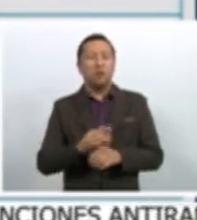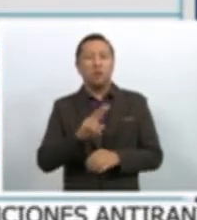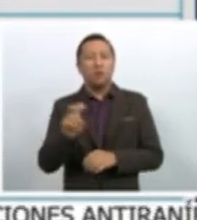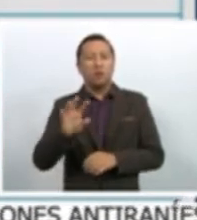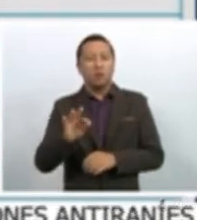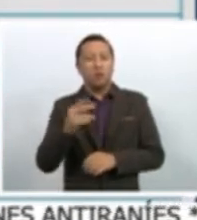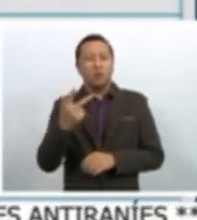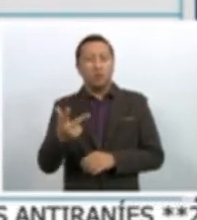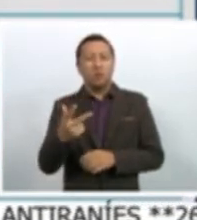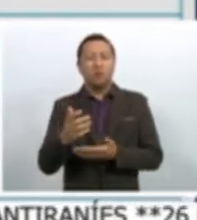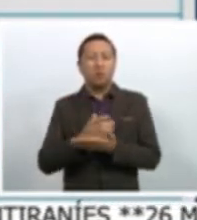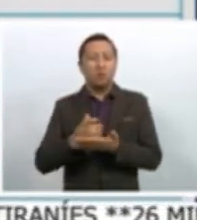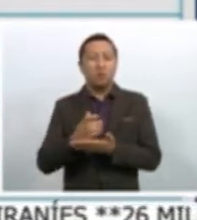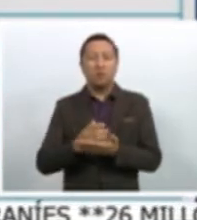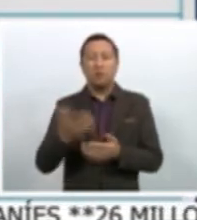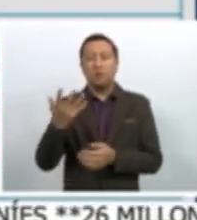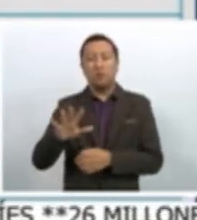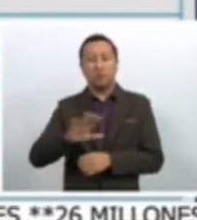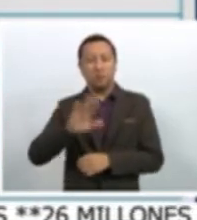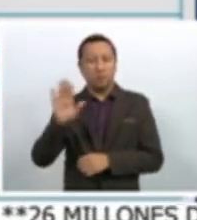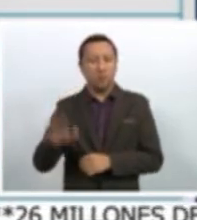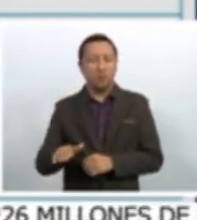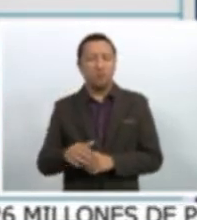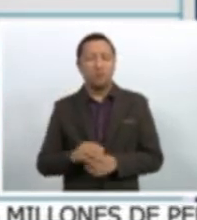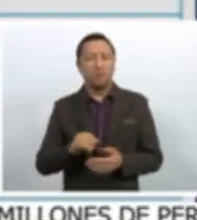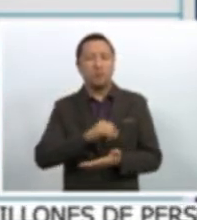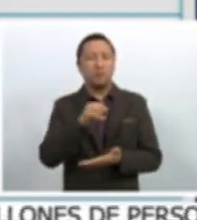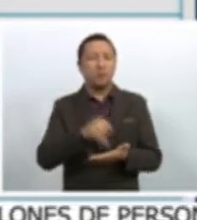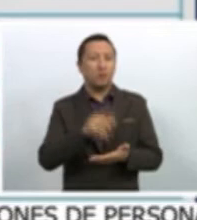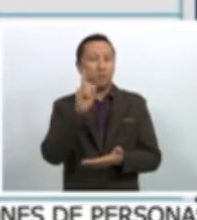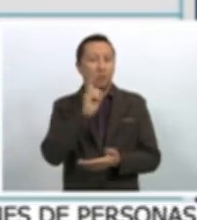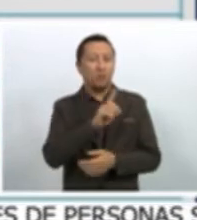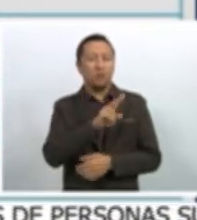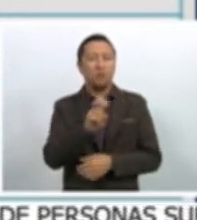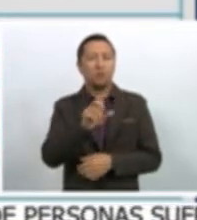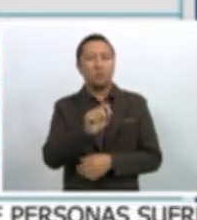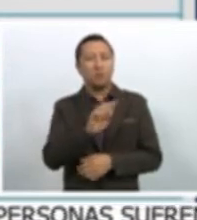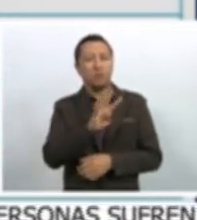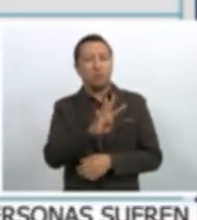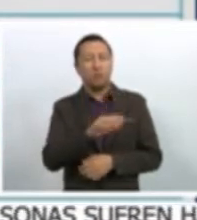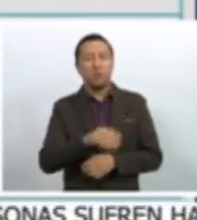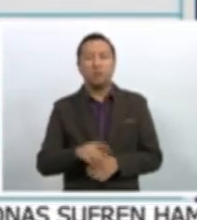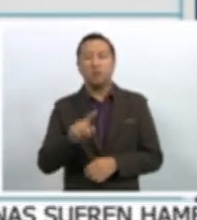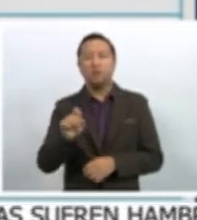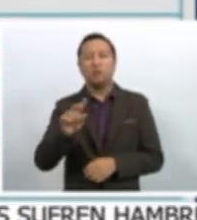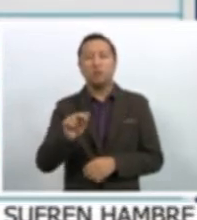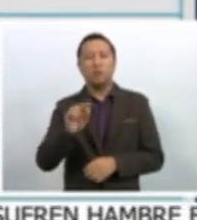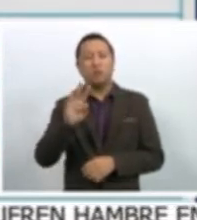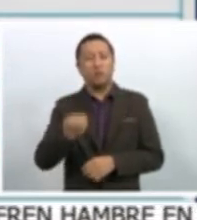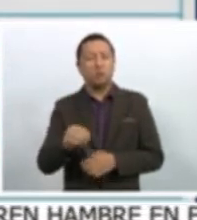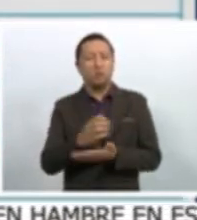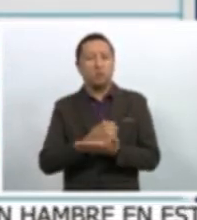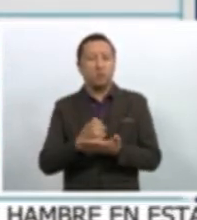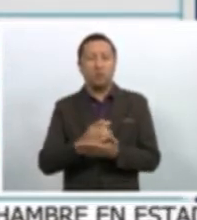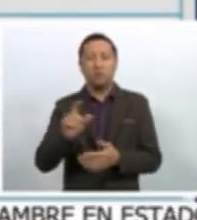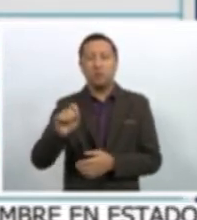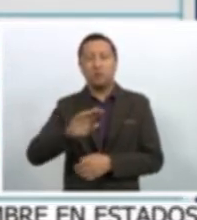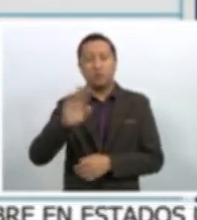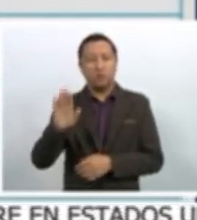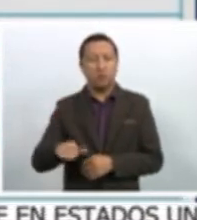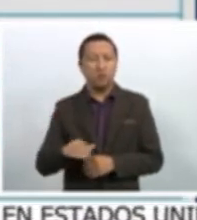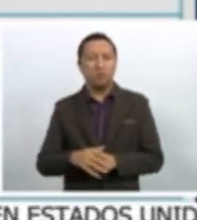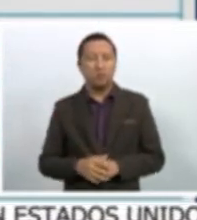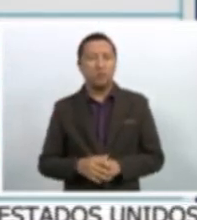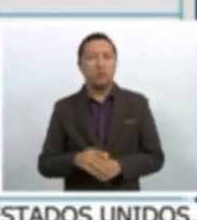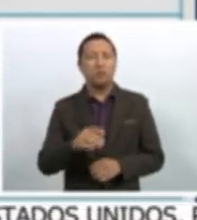pacientes recuperados y 10 fallecidos. Isla Mujeres tiene 224 casos, de ellos 189 se recuperaron y 20 murieron. En José María